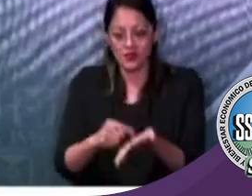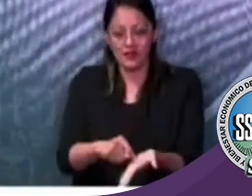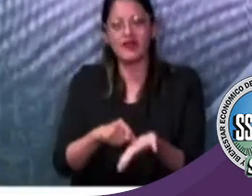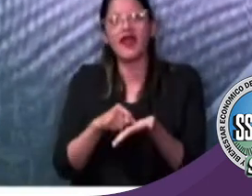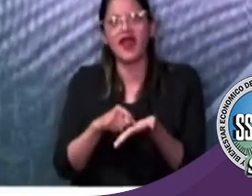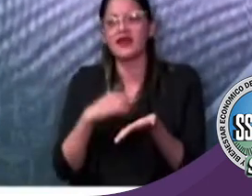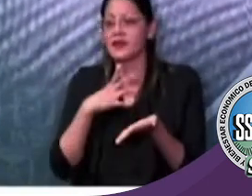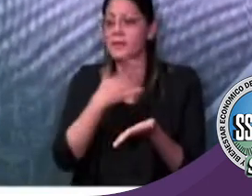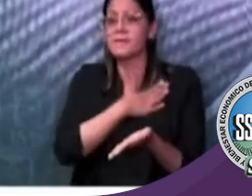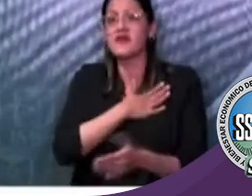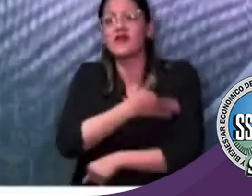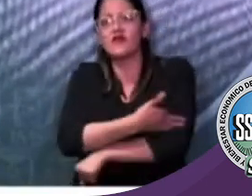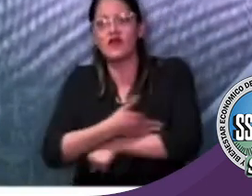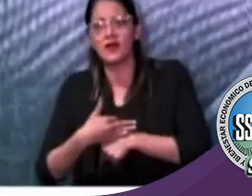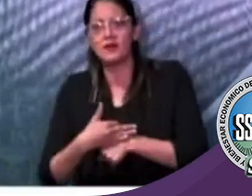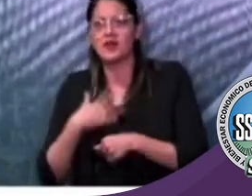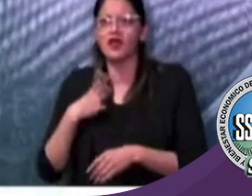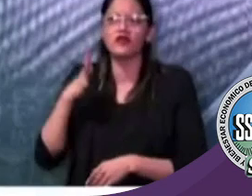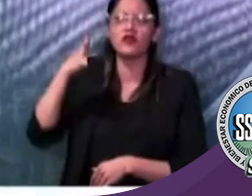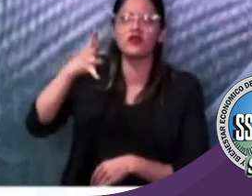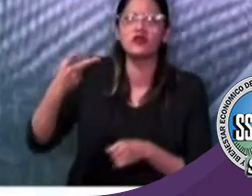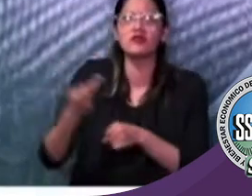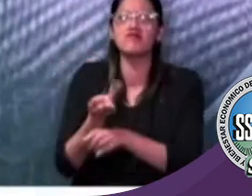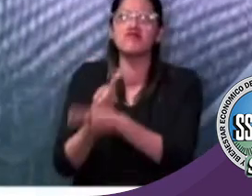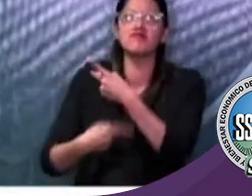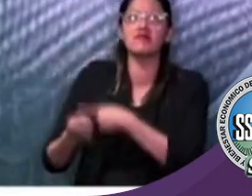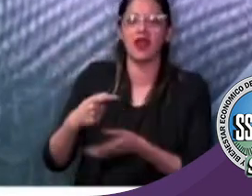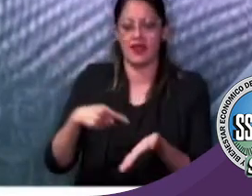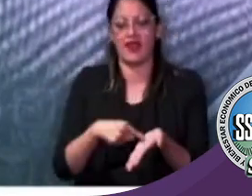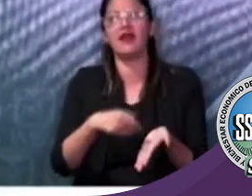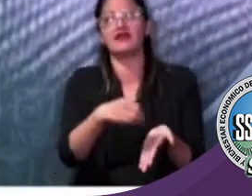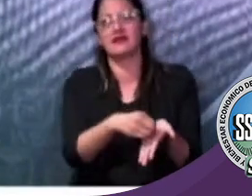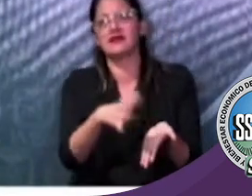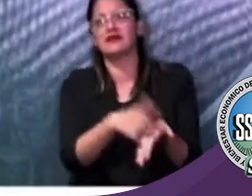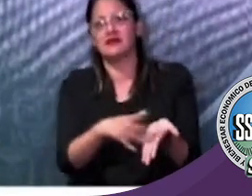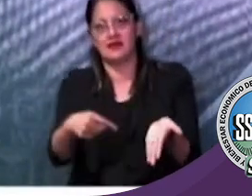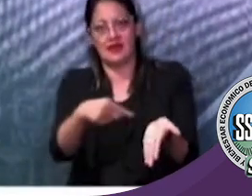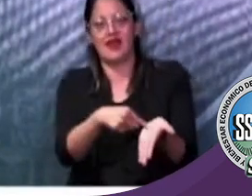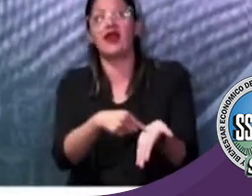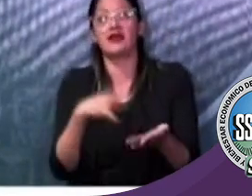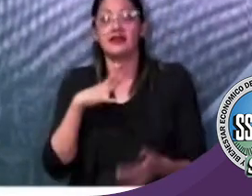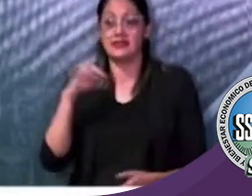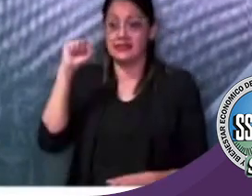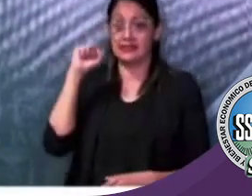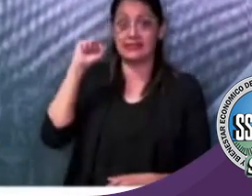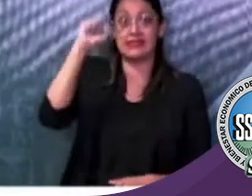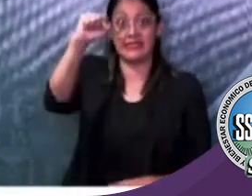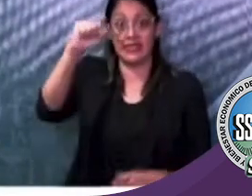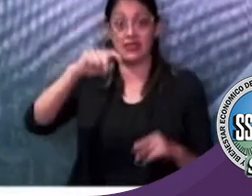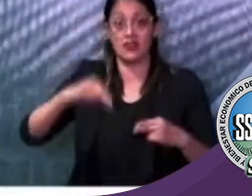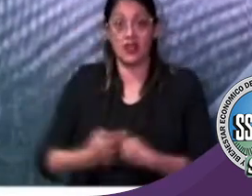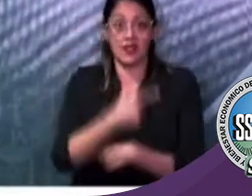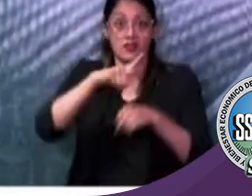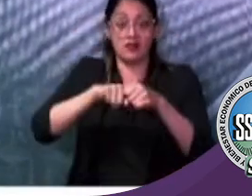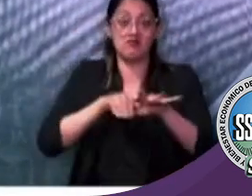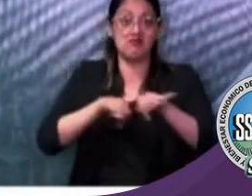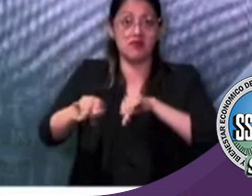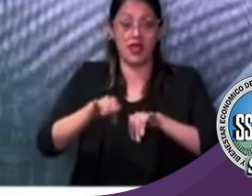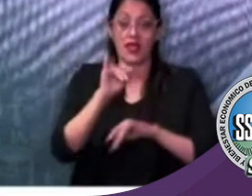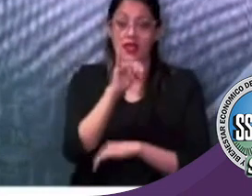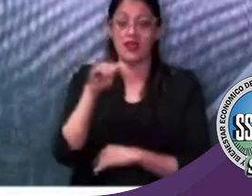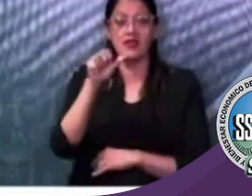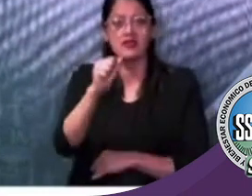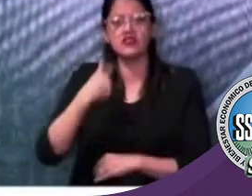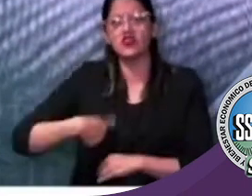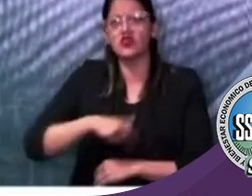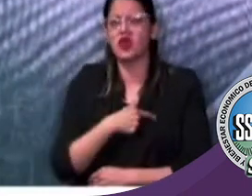nuestras familias. Es a través del Sindicato Nacional de Trabajadores del Seguro Social como podemos hacer una